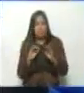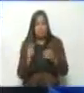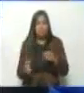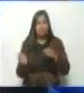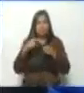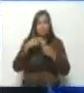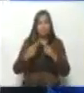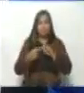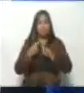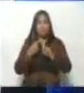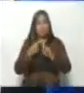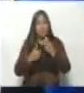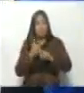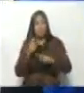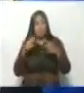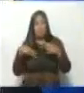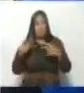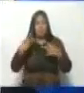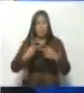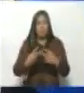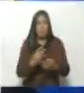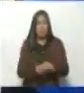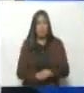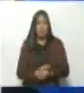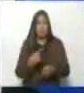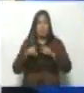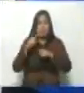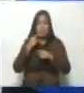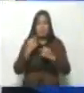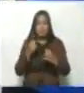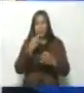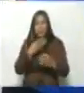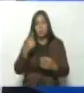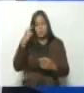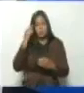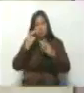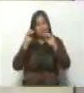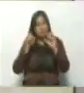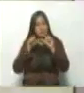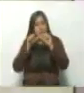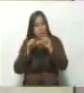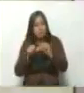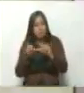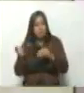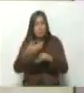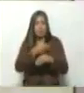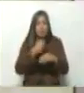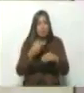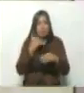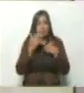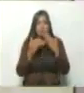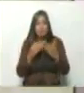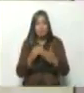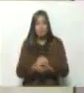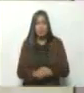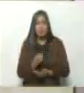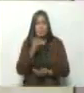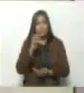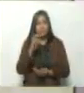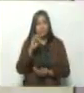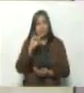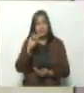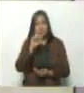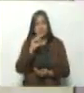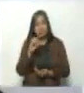sumar voluntades. Y hablando de crítica, por acá nos dicen rapidito, dicen buenos días, por favor hagan seguimiento a los que recogen la basura en El Paraíso, en la urbanización